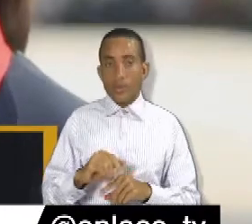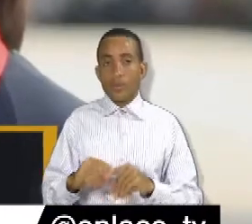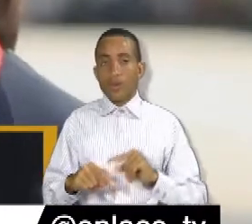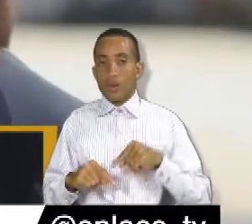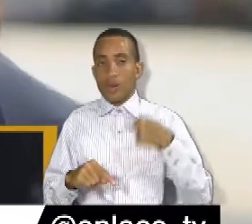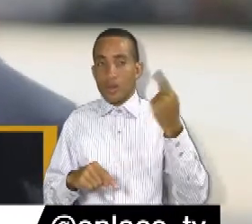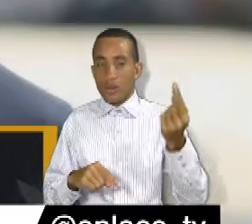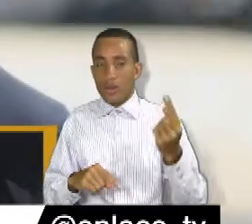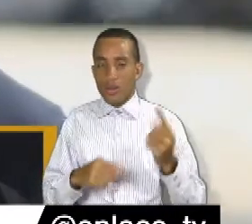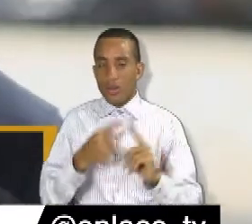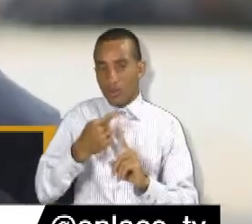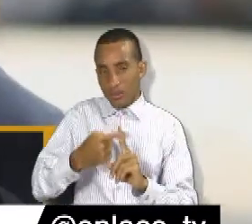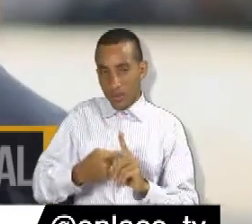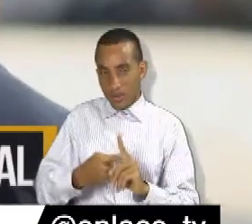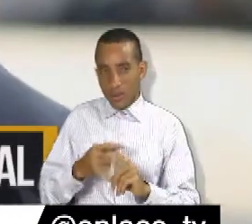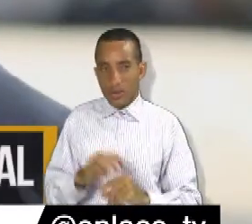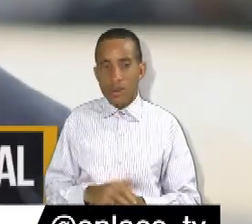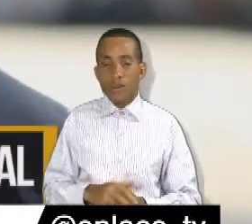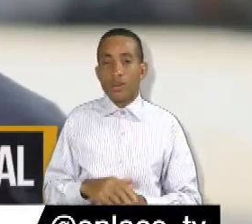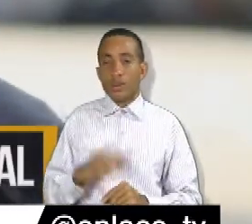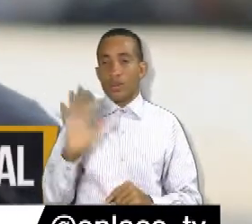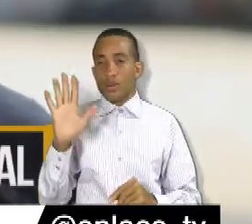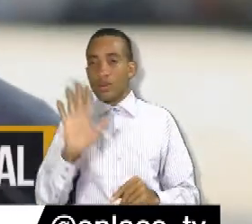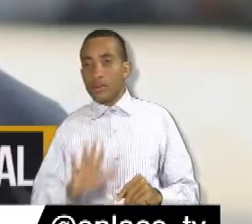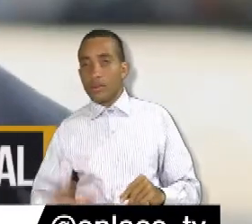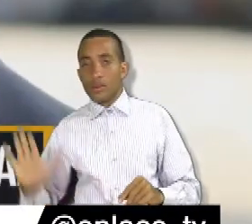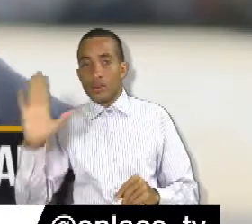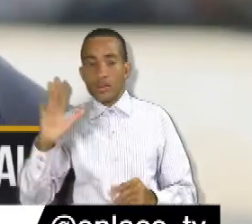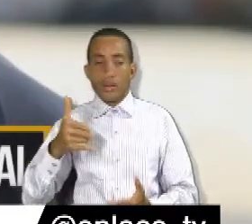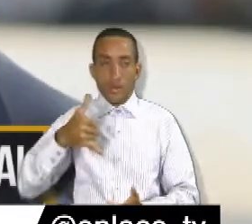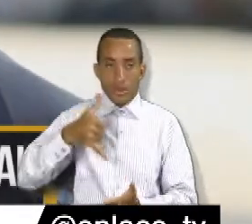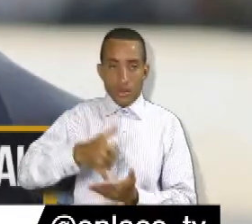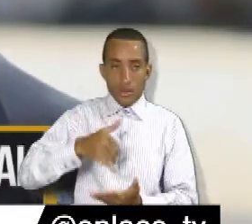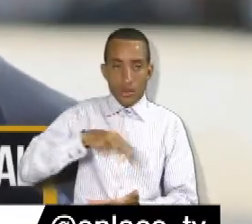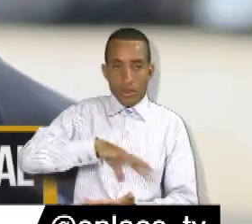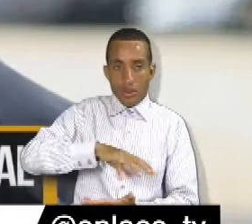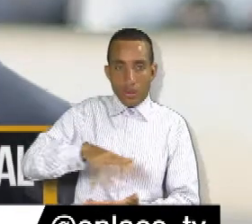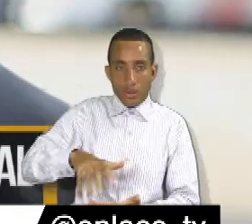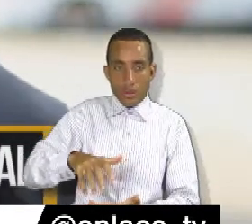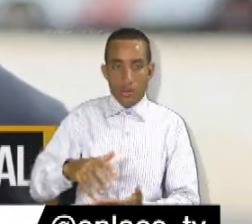ya próximo para un departamental, una Copa Santander que va a ser